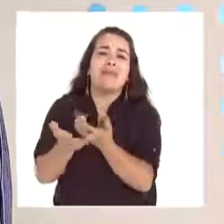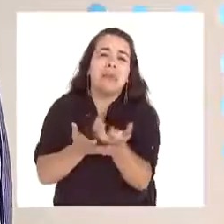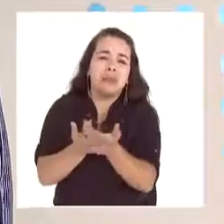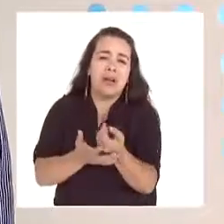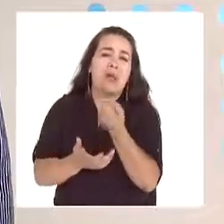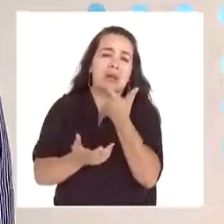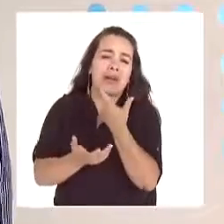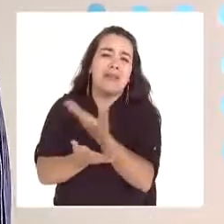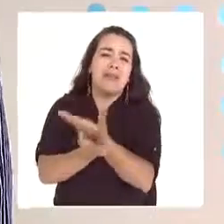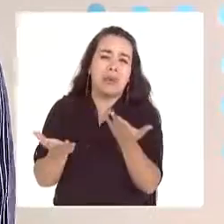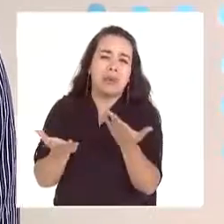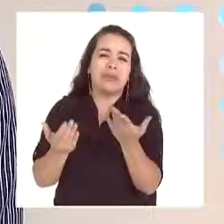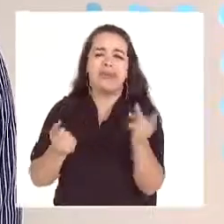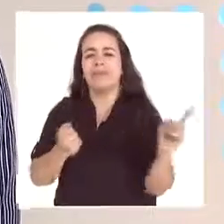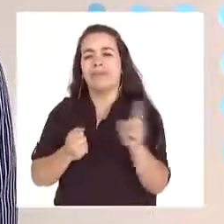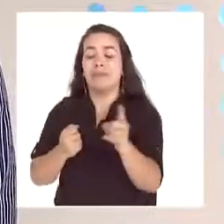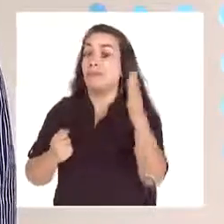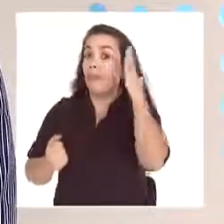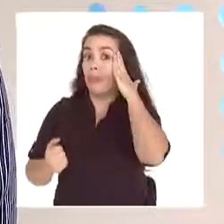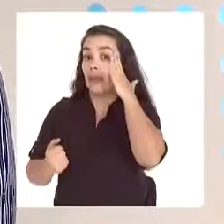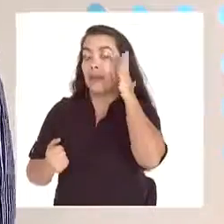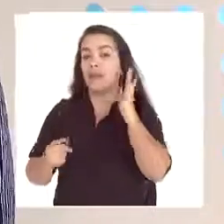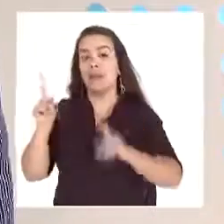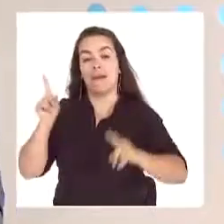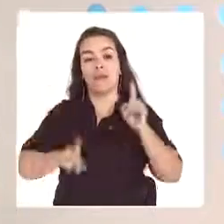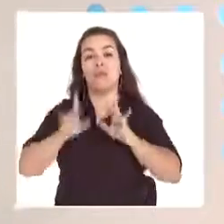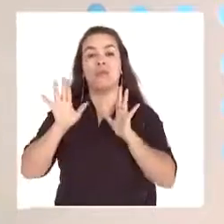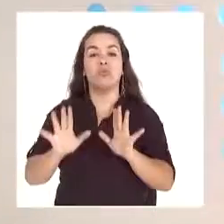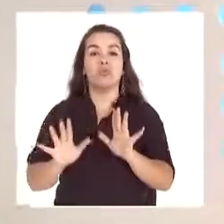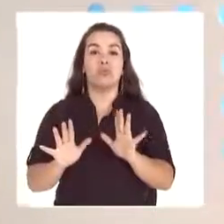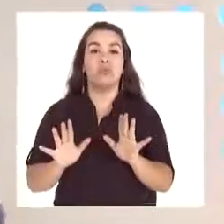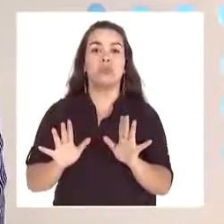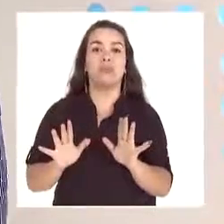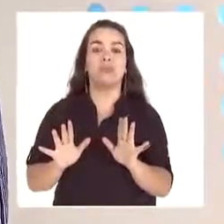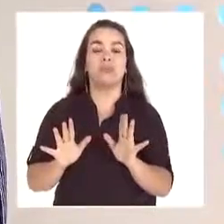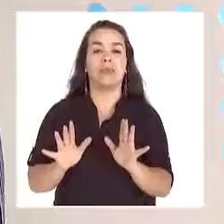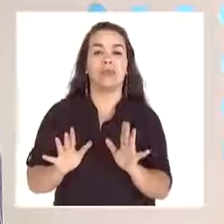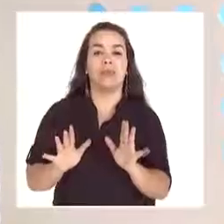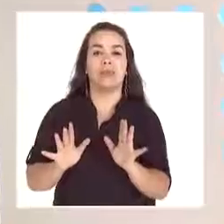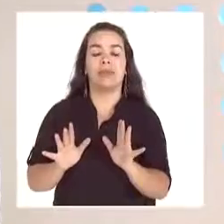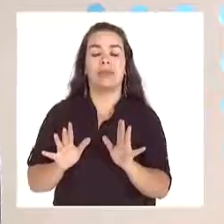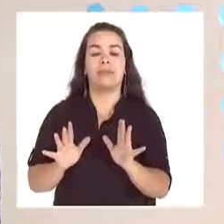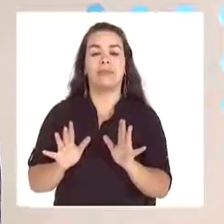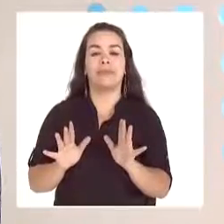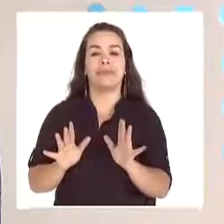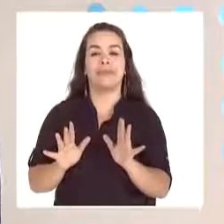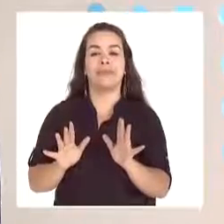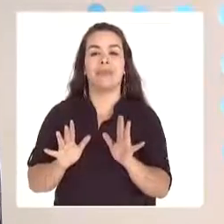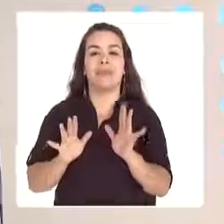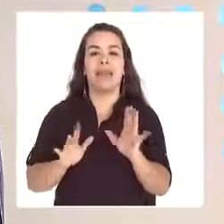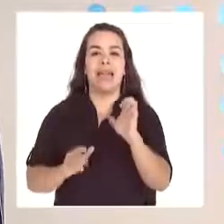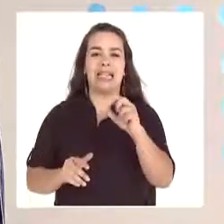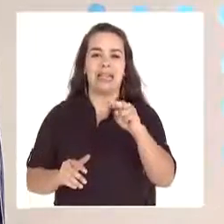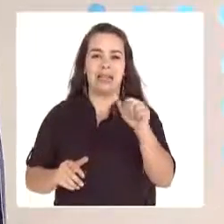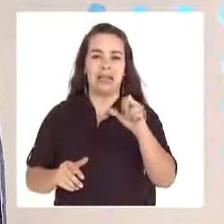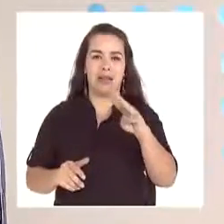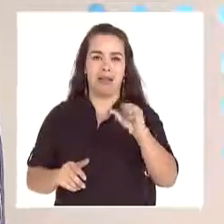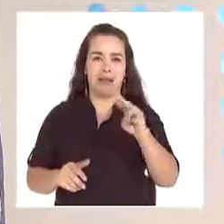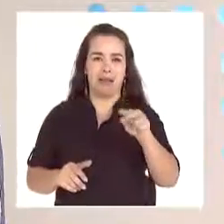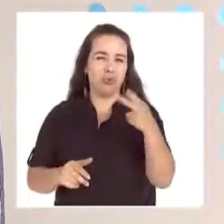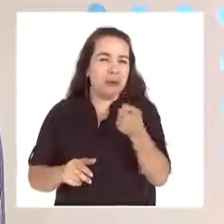ejemplo, los inhibidores de la enzima convertidora de angiotensina, como lo es el enalapril o el